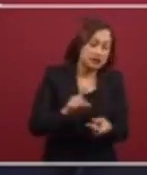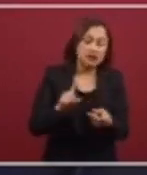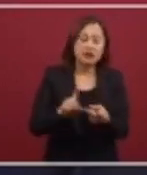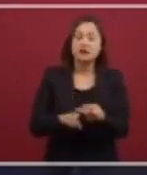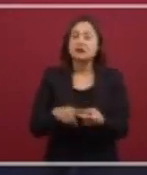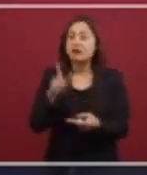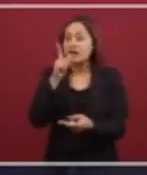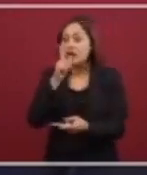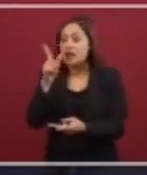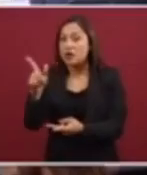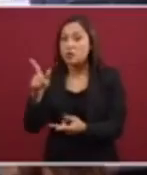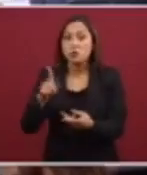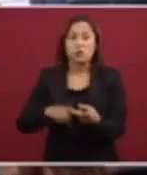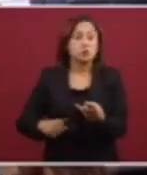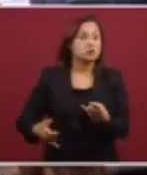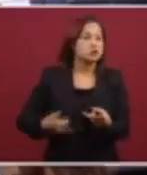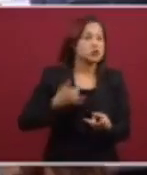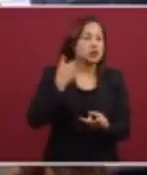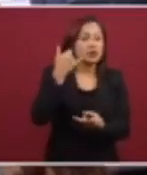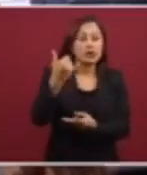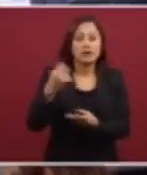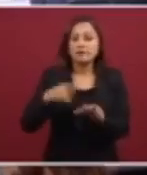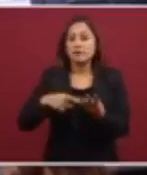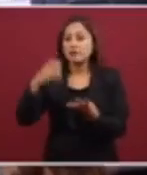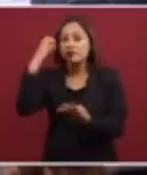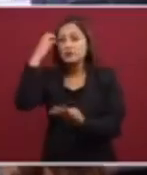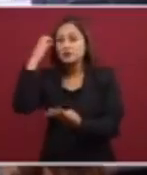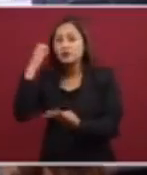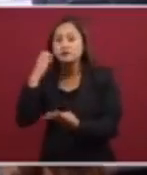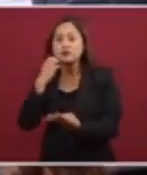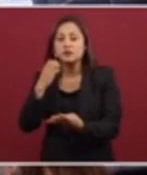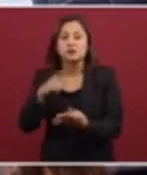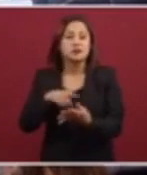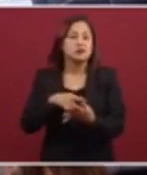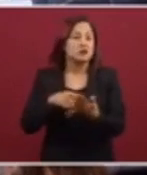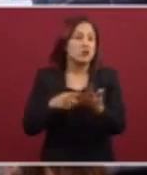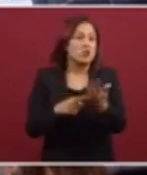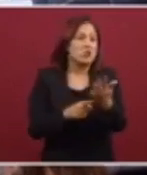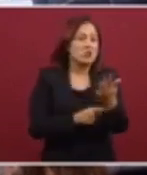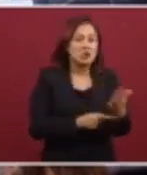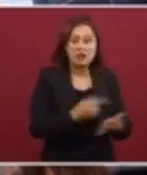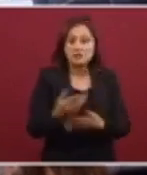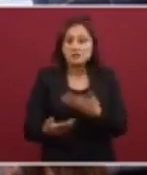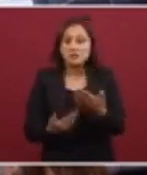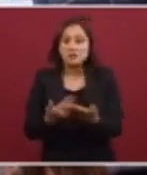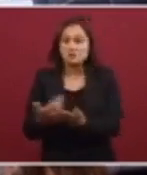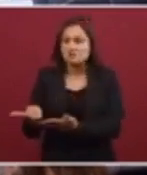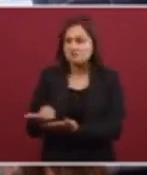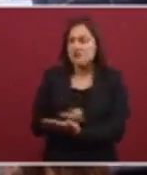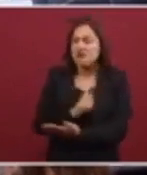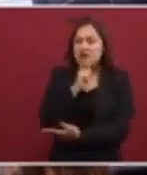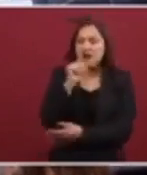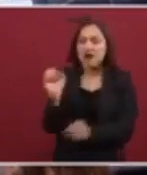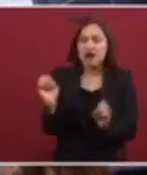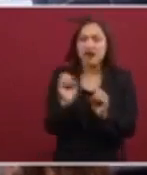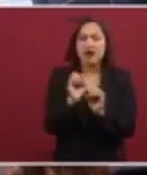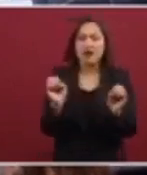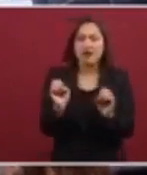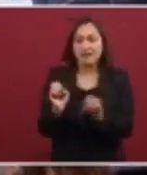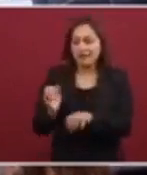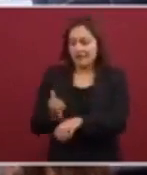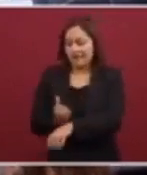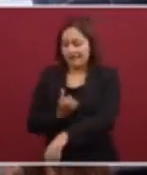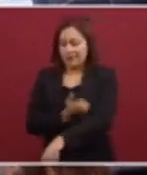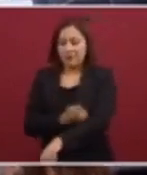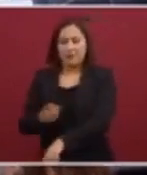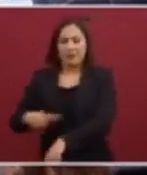ni teléfono ni estacionamientos ni ningún otro servicio como me dijo alguno de mis colegas bueno es muy